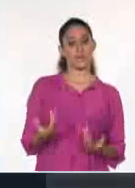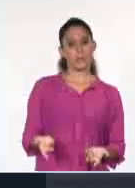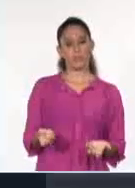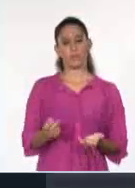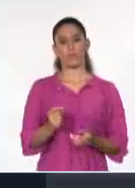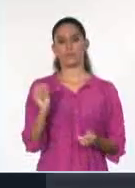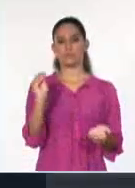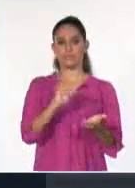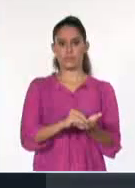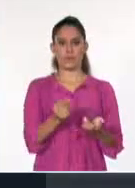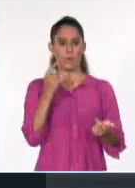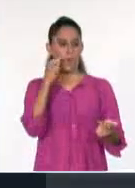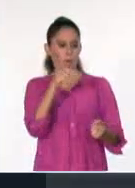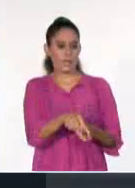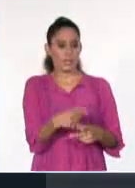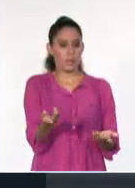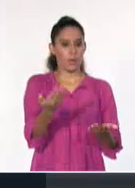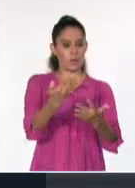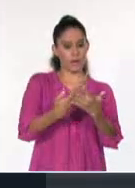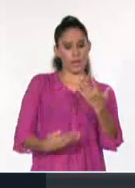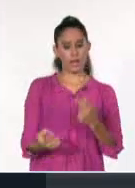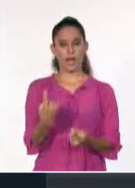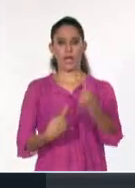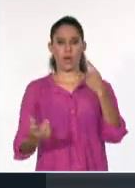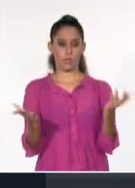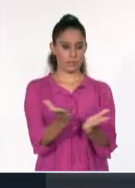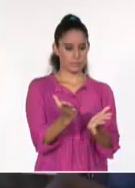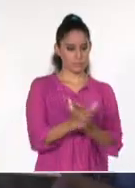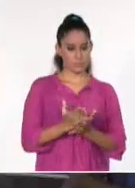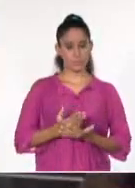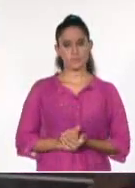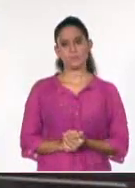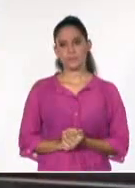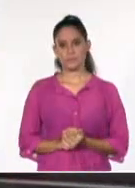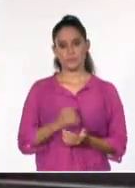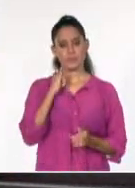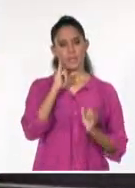objetivos a examinar para cada carrera. Yusilin Suárez Ogando, Canal Cubano de Noticias.